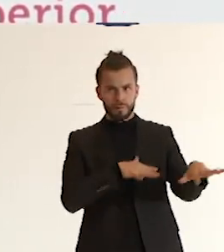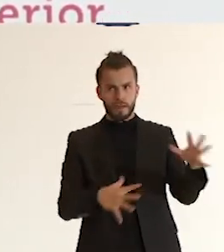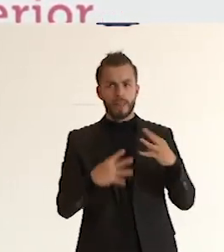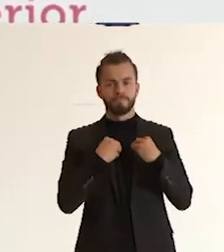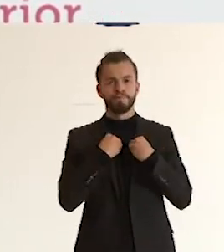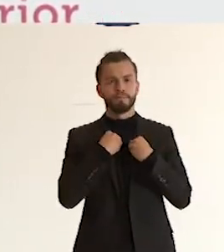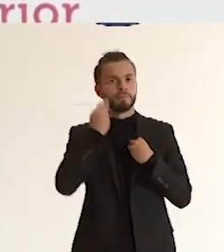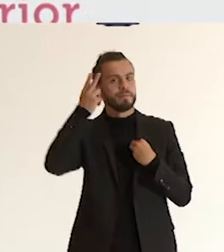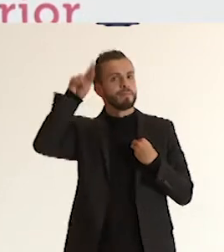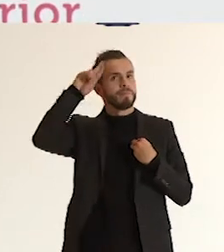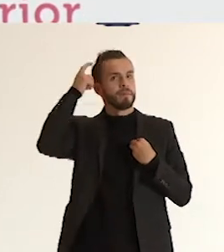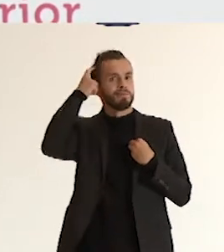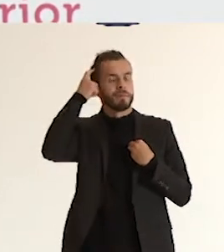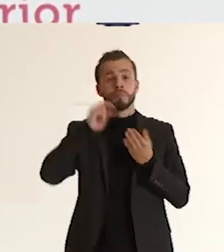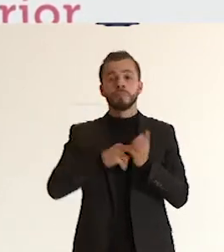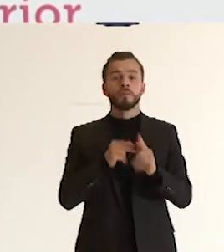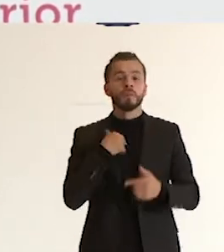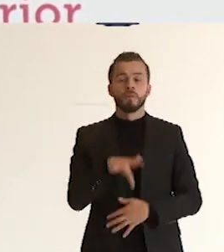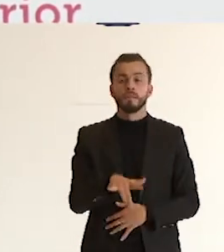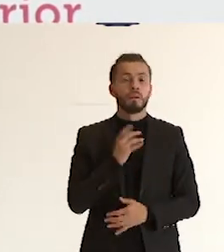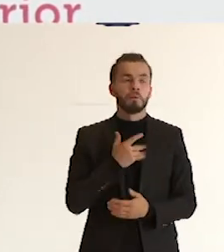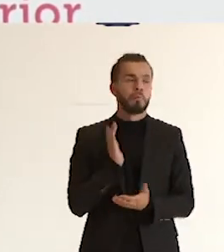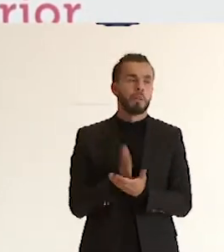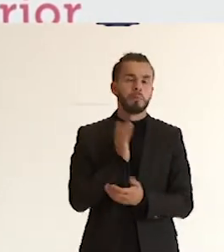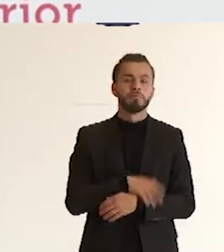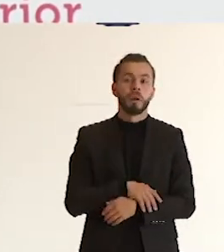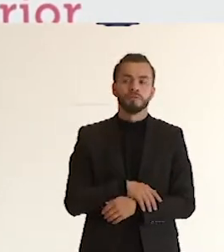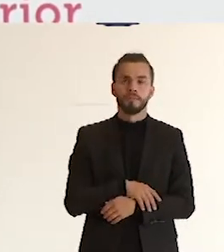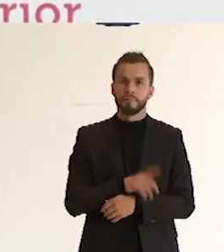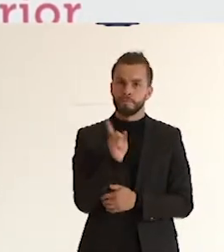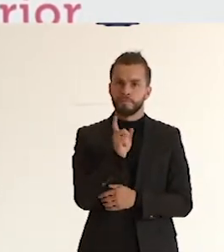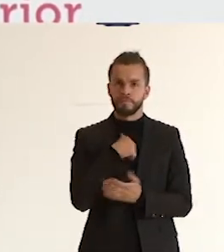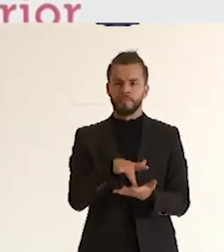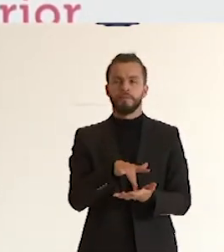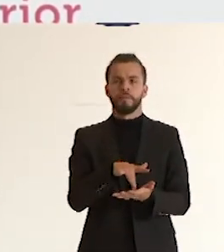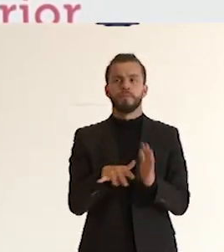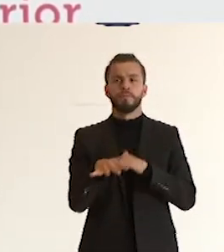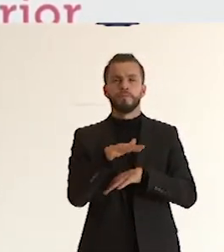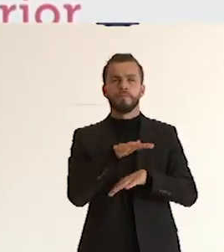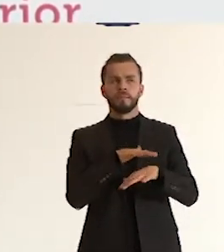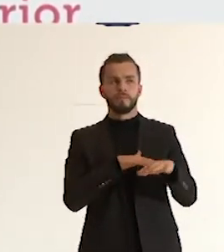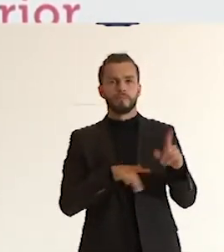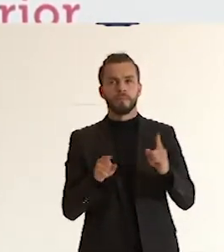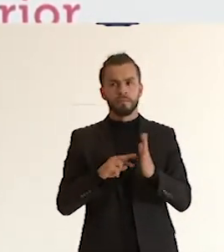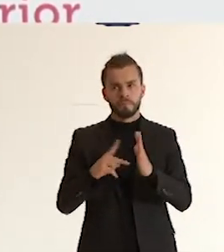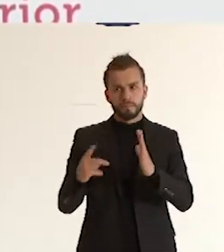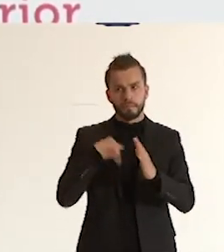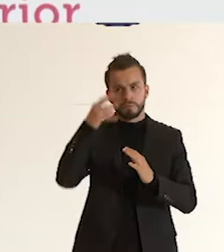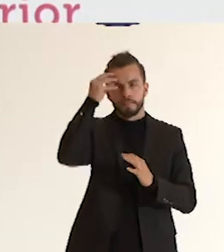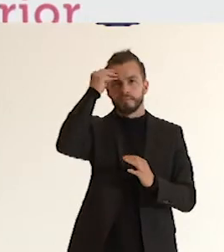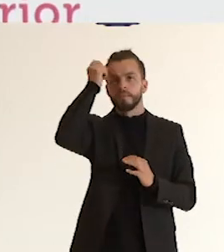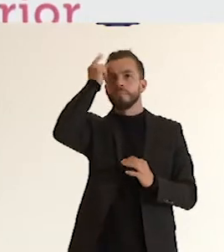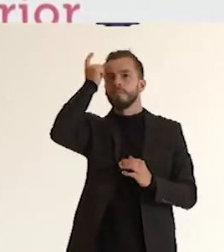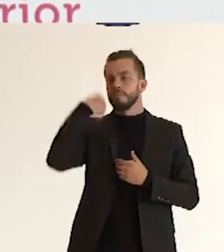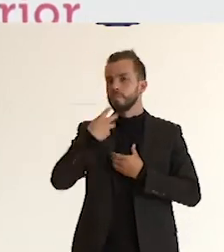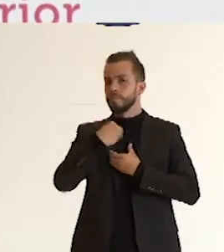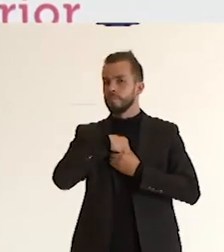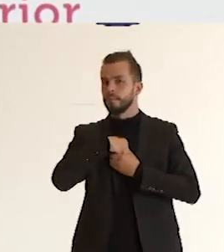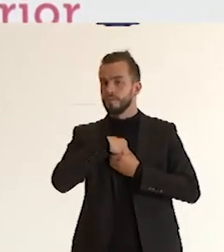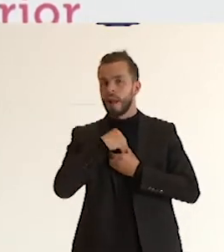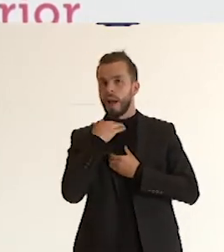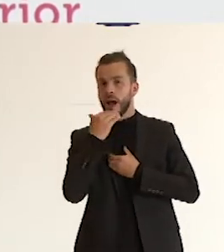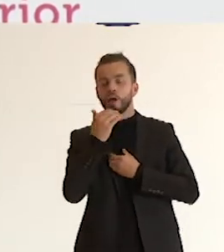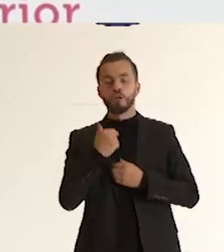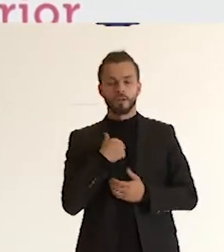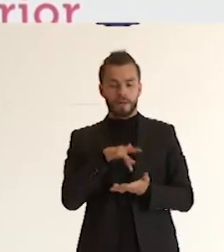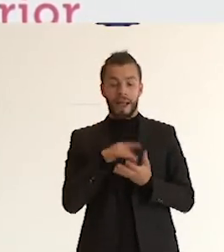cuenta que no se trata de una cuestión simplemente técnica o simplemente automática sino que es una situación que tiene implicaciones para